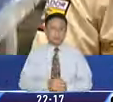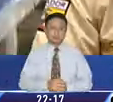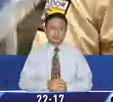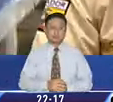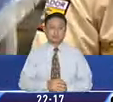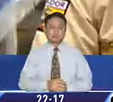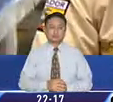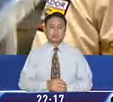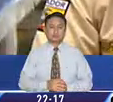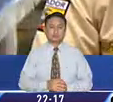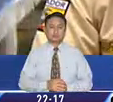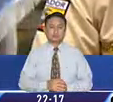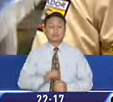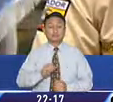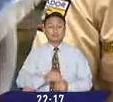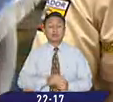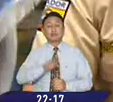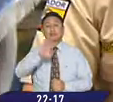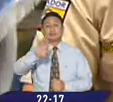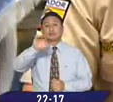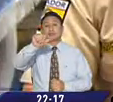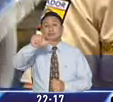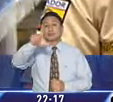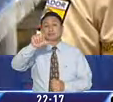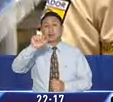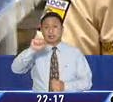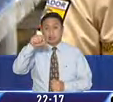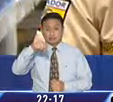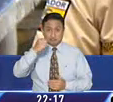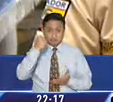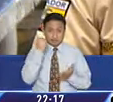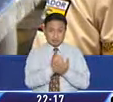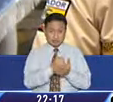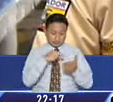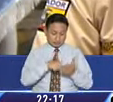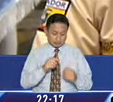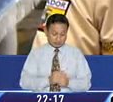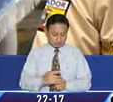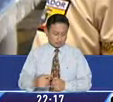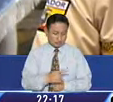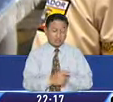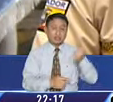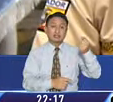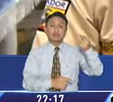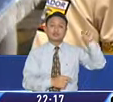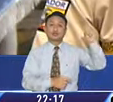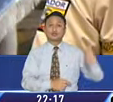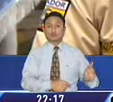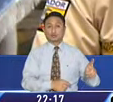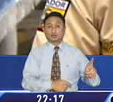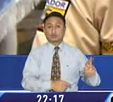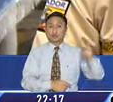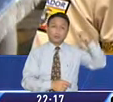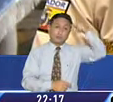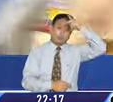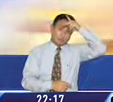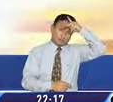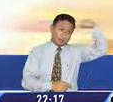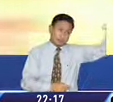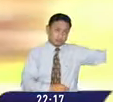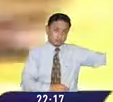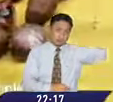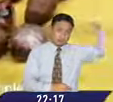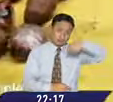un seguimiento de las municiones damos cuenta que la mayor parte de municiones vienen de la frontera sur, es decir, del vecino país de